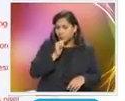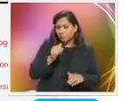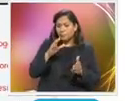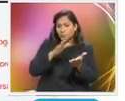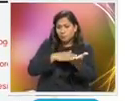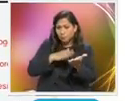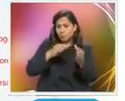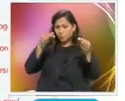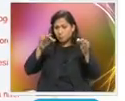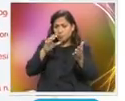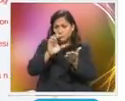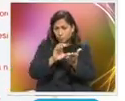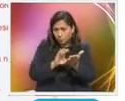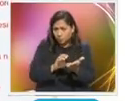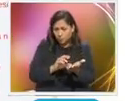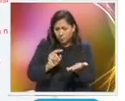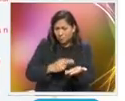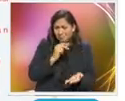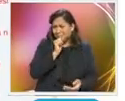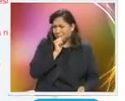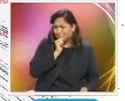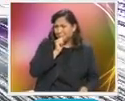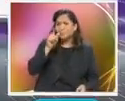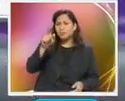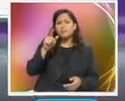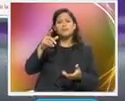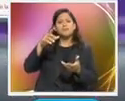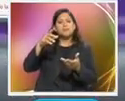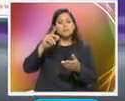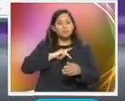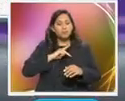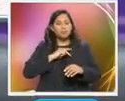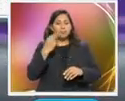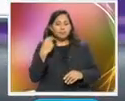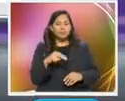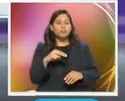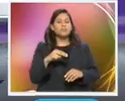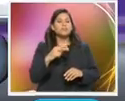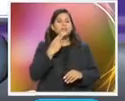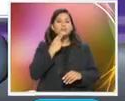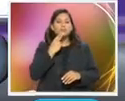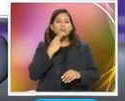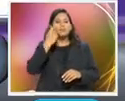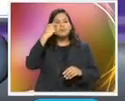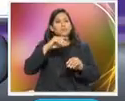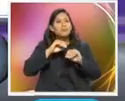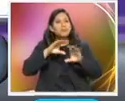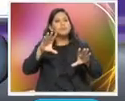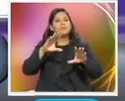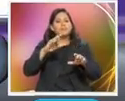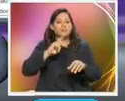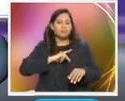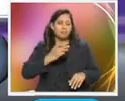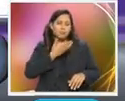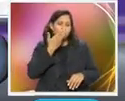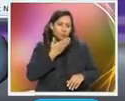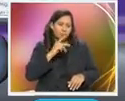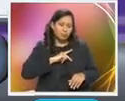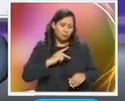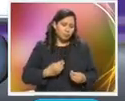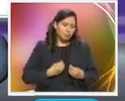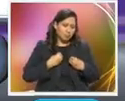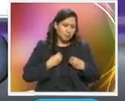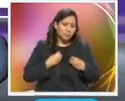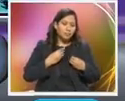contrato escrito que va a estar utilizando tu nombre para entender, o sea, tus hábitos de consumo en